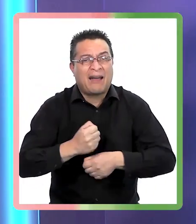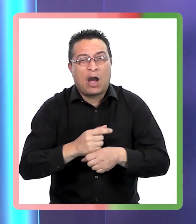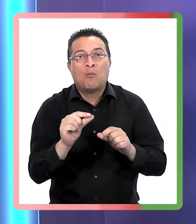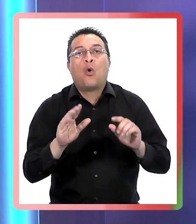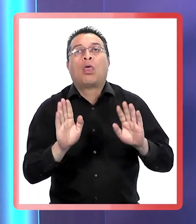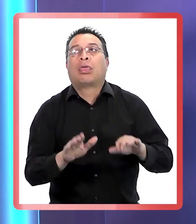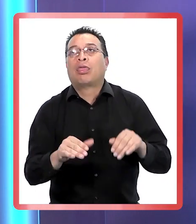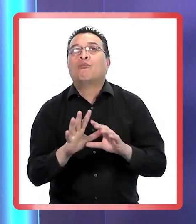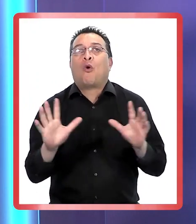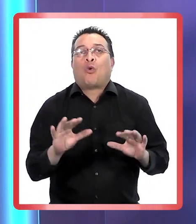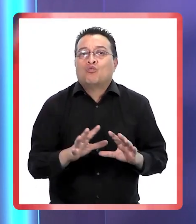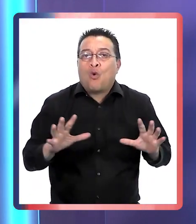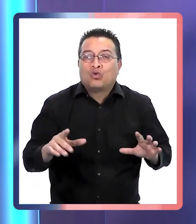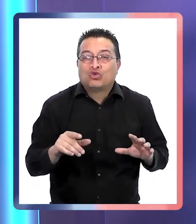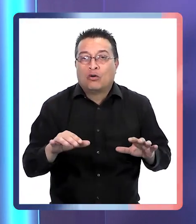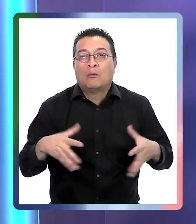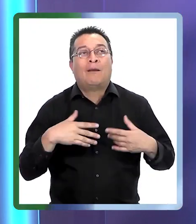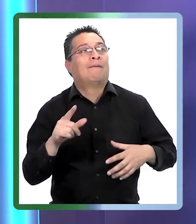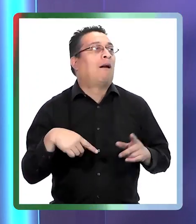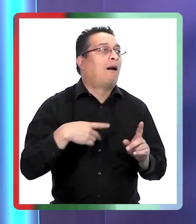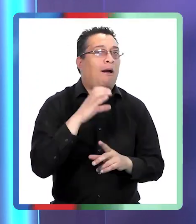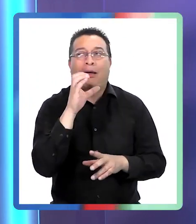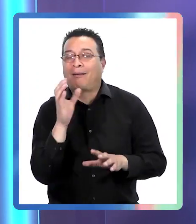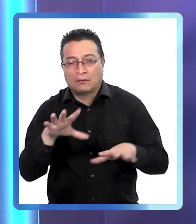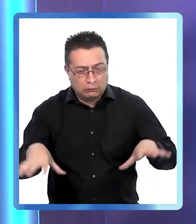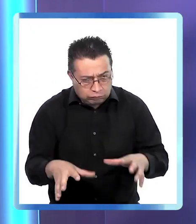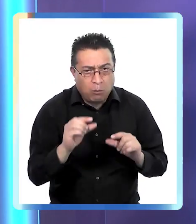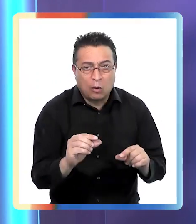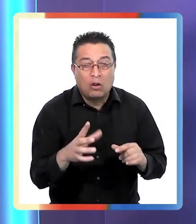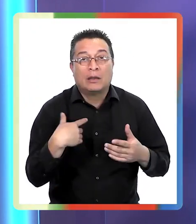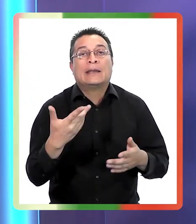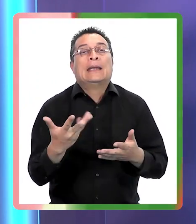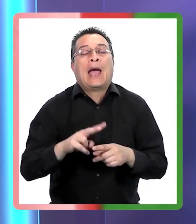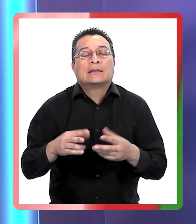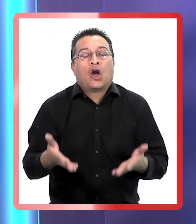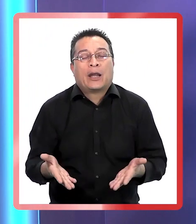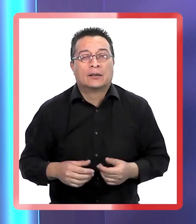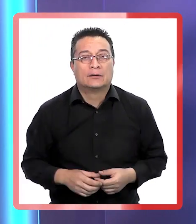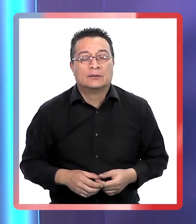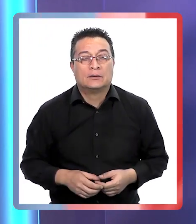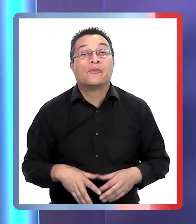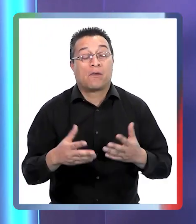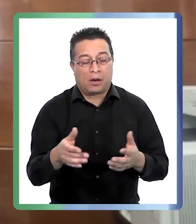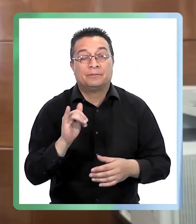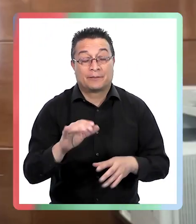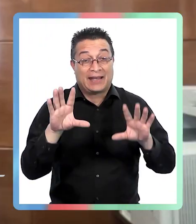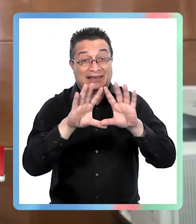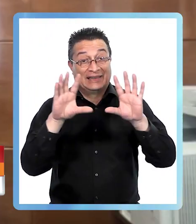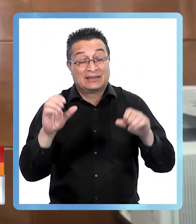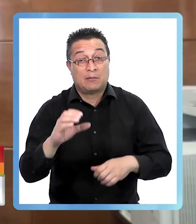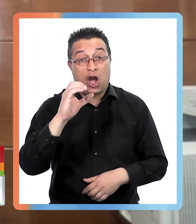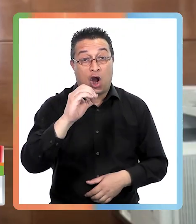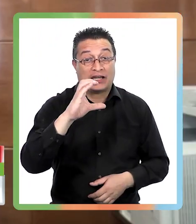del trabajador chileno no es alta. Y si reducimos la hora, ¿cómo nos va a ir a partir de aquello? ¿Qué podría responderle a ellos? Mira, en el